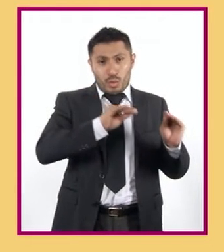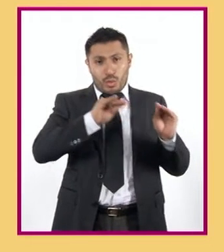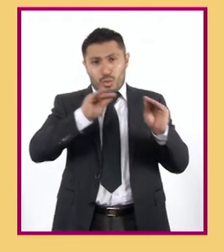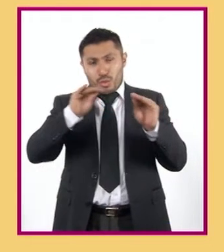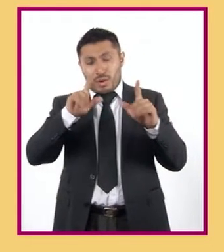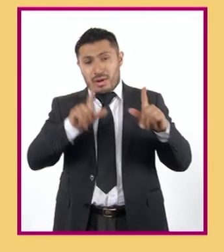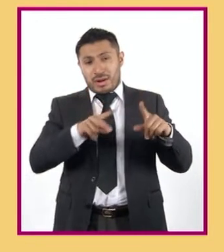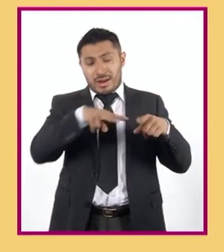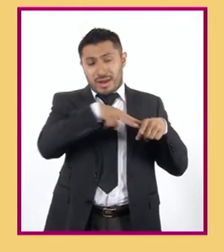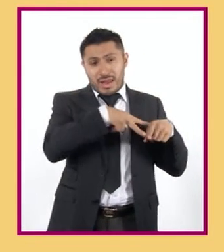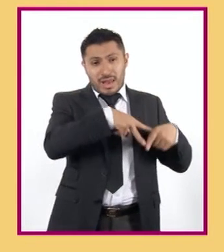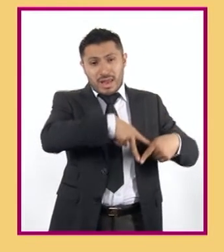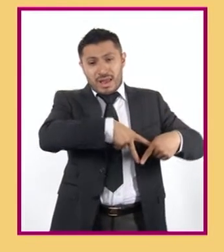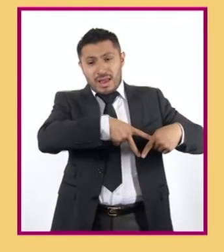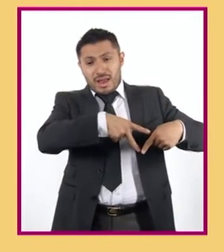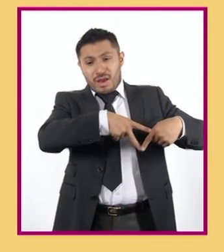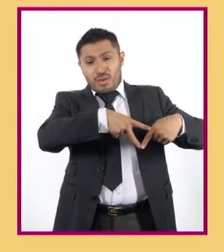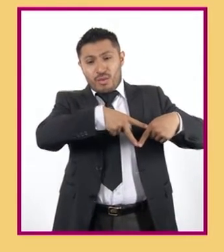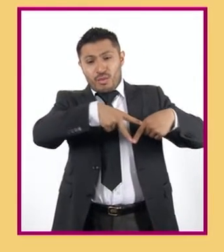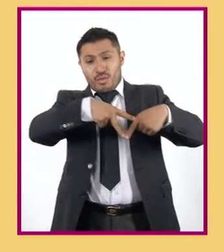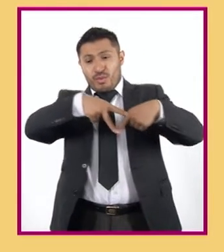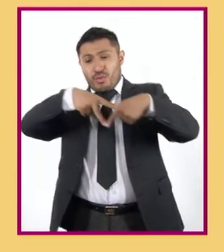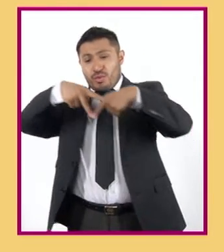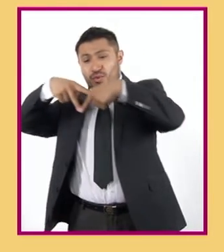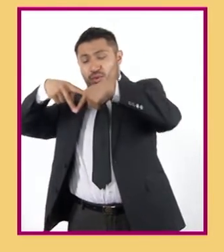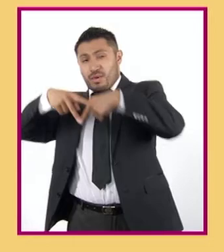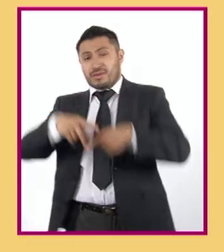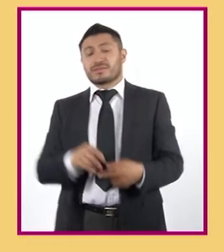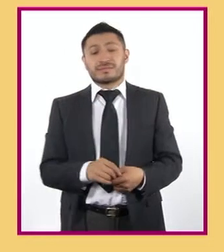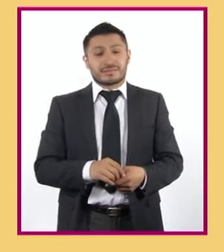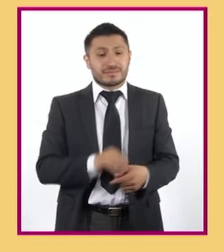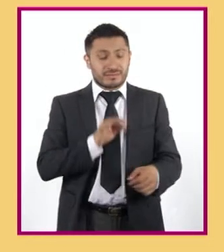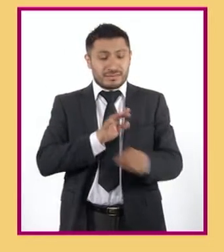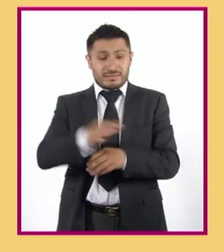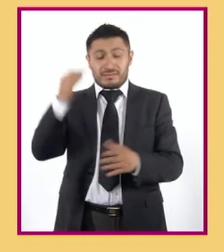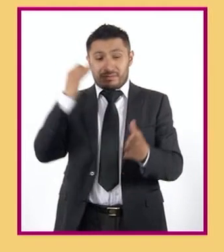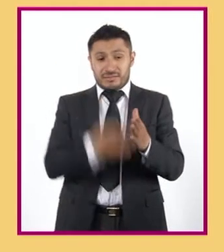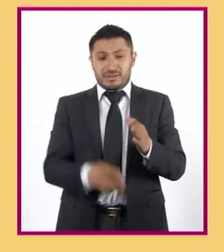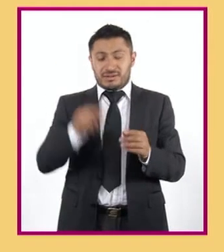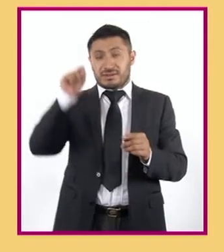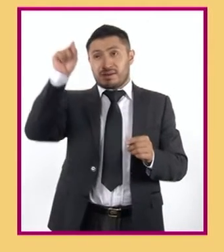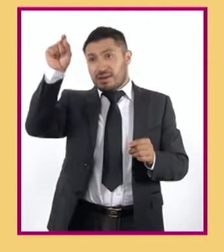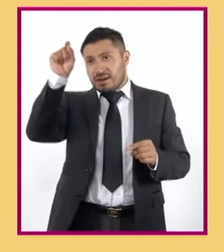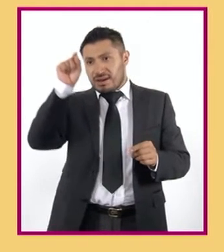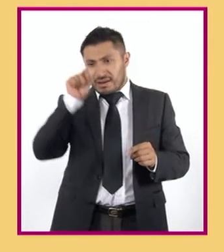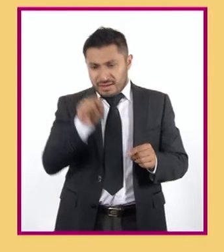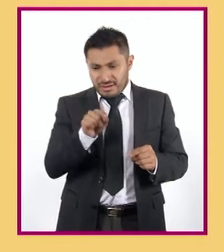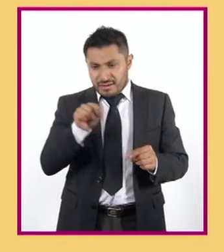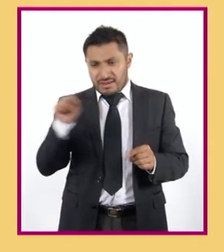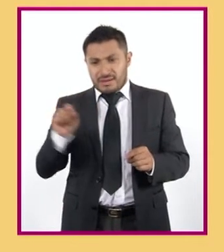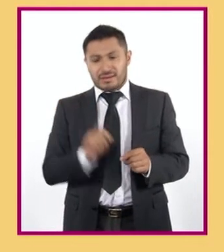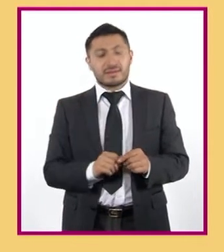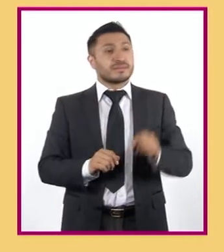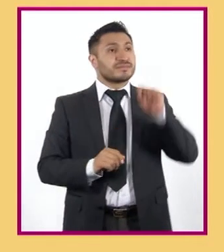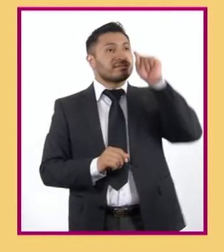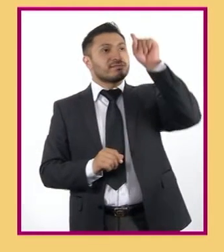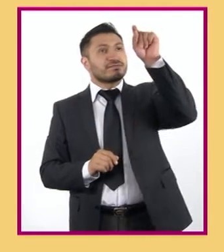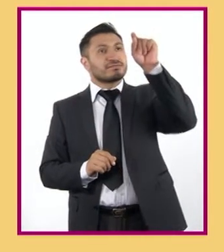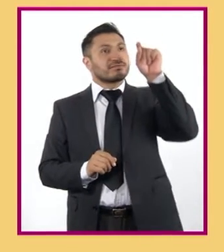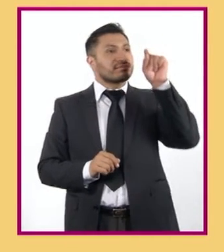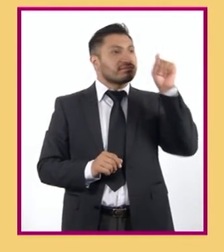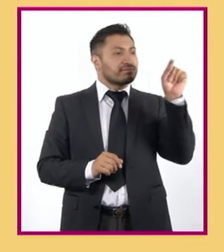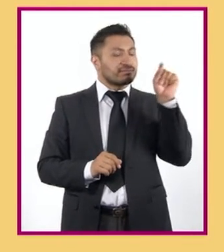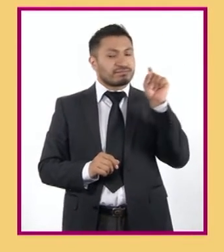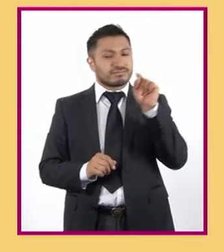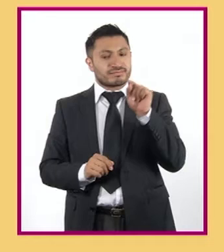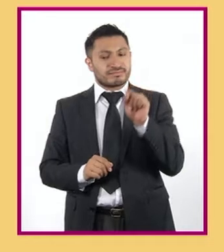misma. Lo que nos falta es unir los vértices homólogos para formar la figura trasladada.